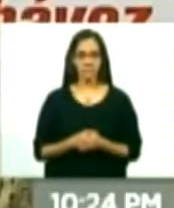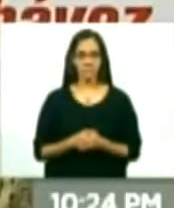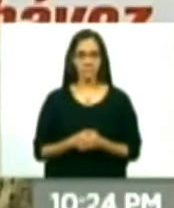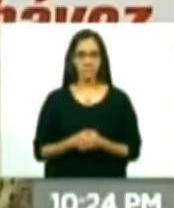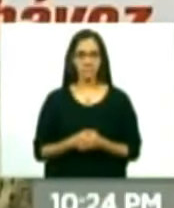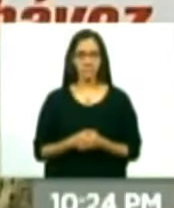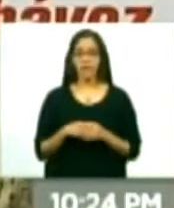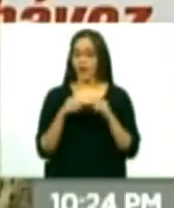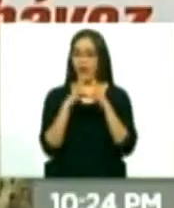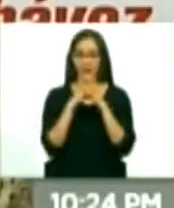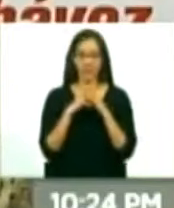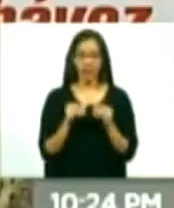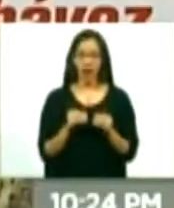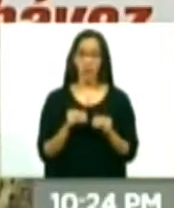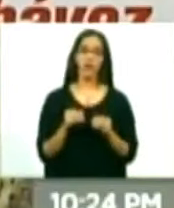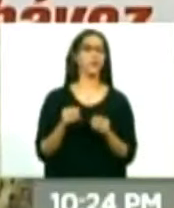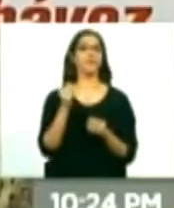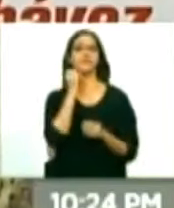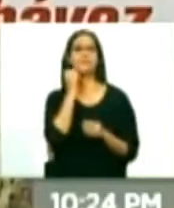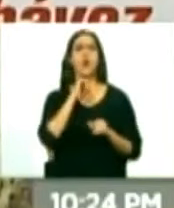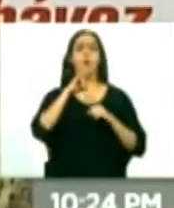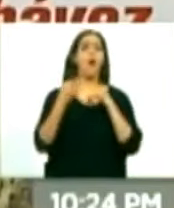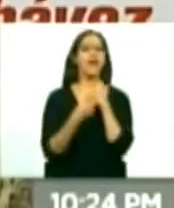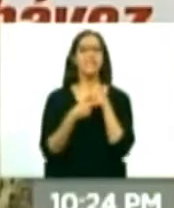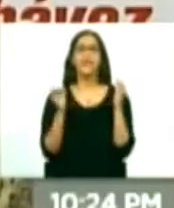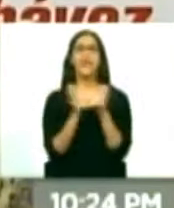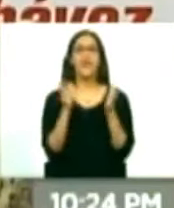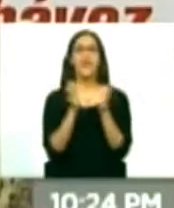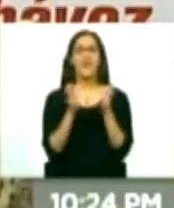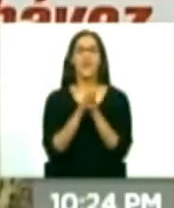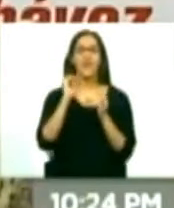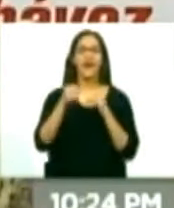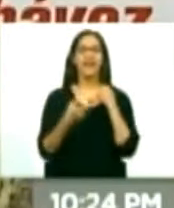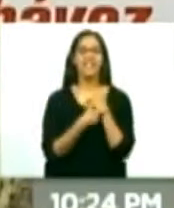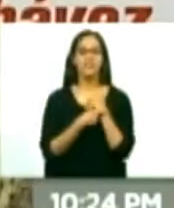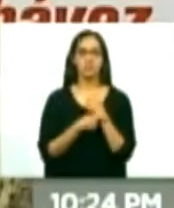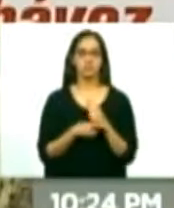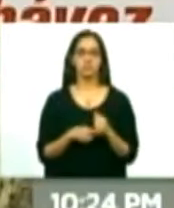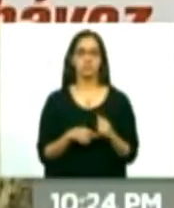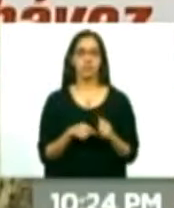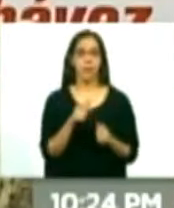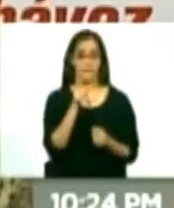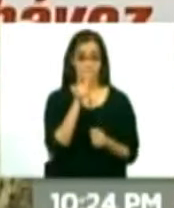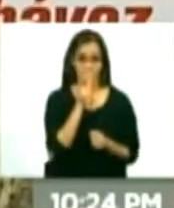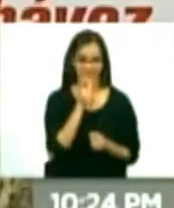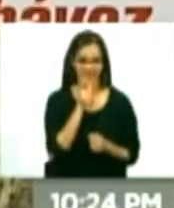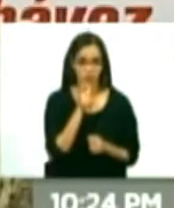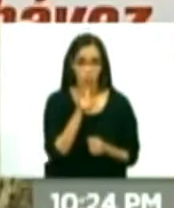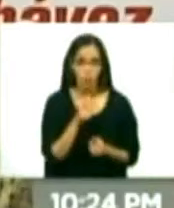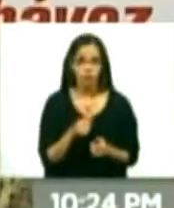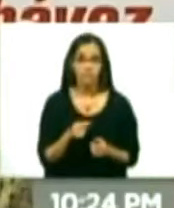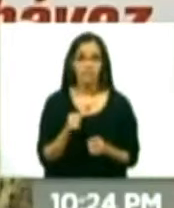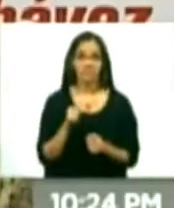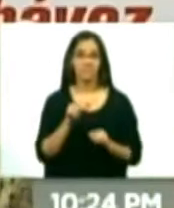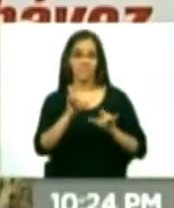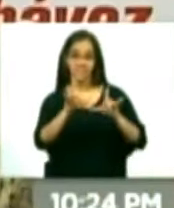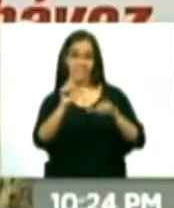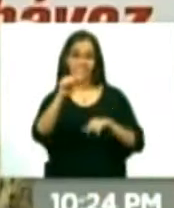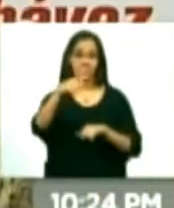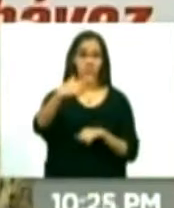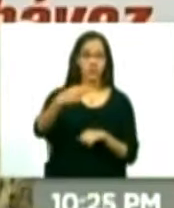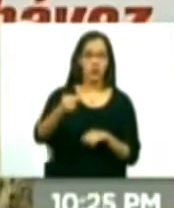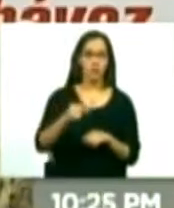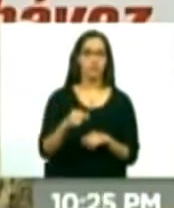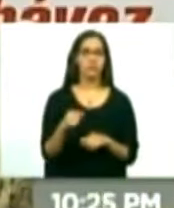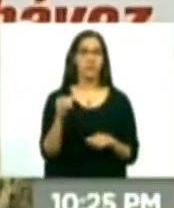Y todos por aclamación pedían, Juanito, Juanito. Pregunta, Juanito, si te quieren o no te quieren. Porque tú ves cómo votan. Y sí, es